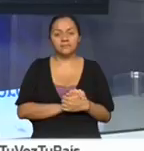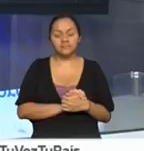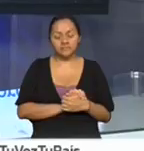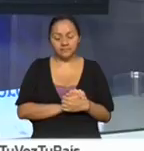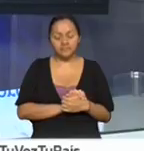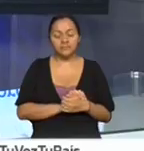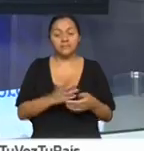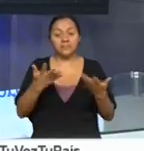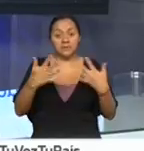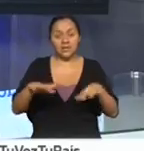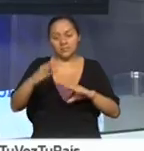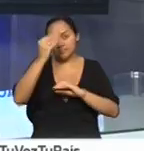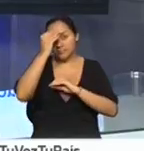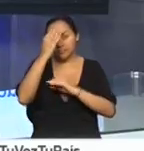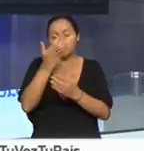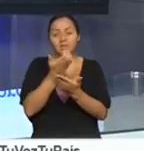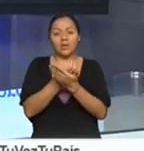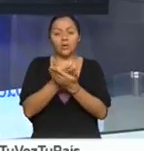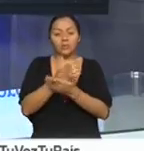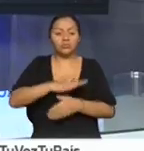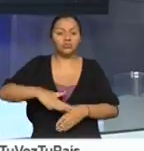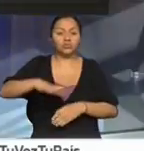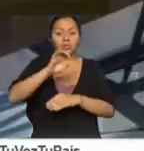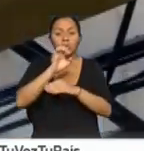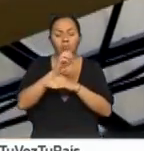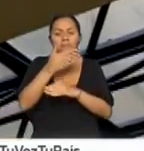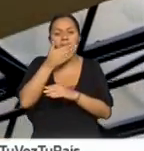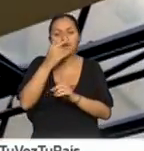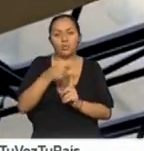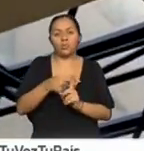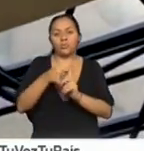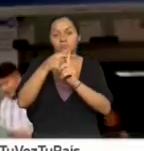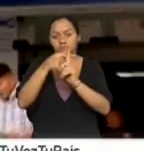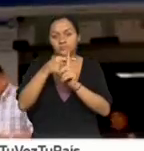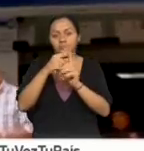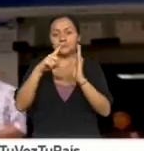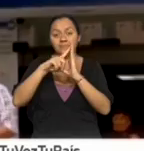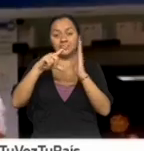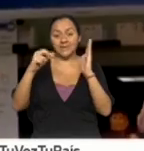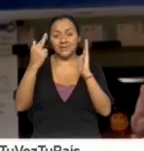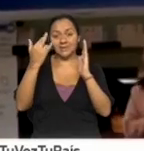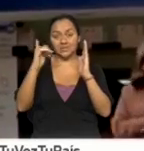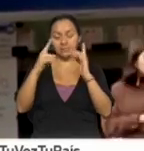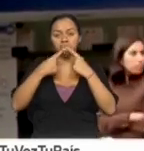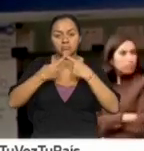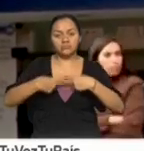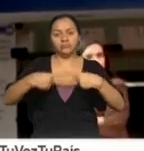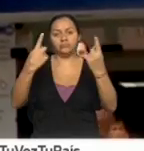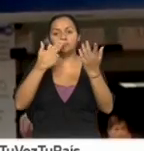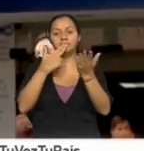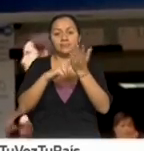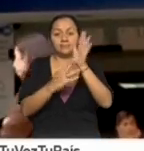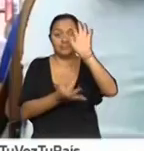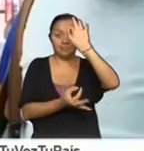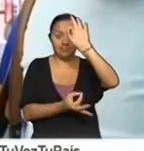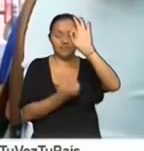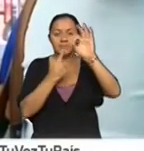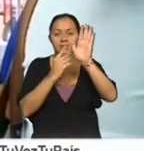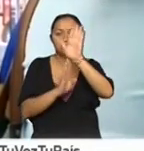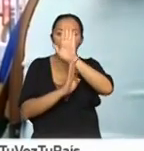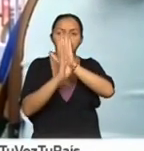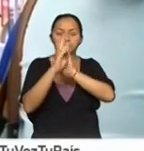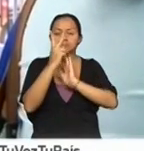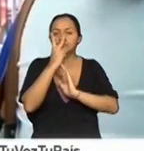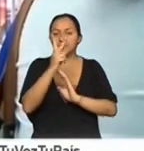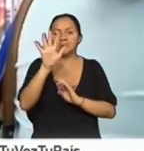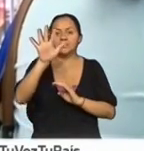también le contamos que la economía ecuatoriana mejora el servicio de rentas internas difundió un boletín en el que se refleja el crecimiento en los